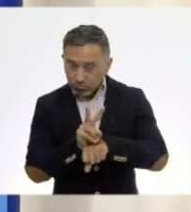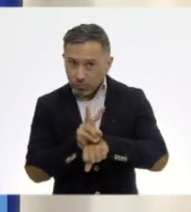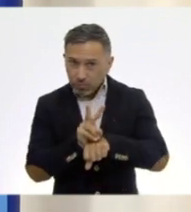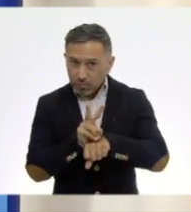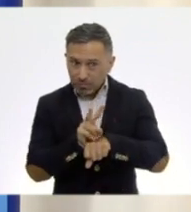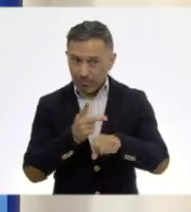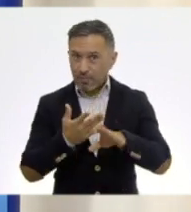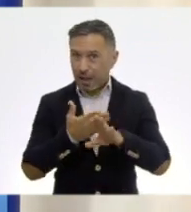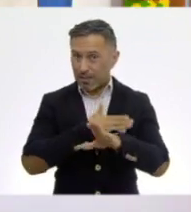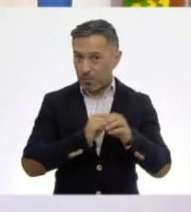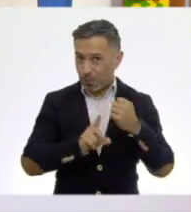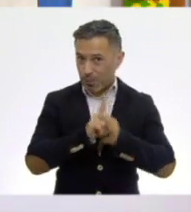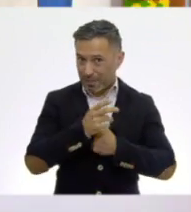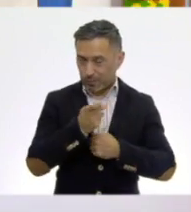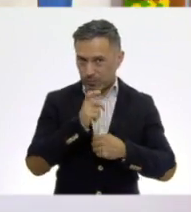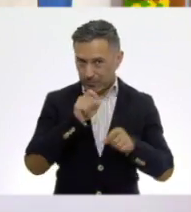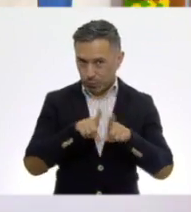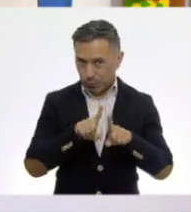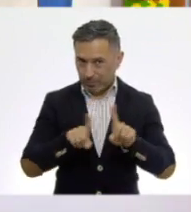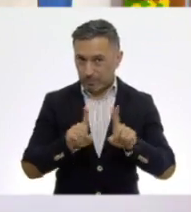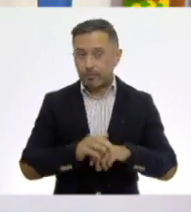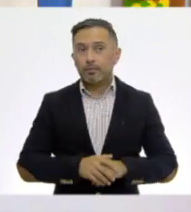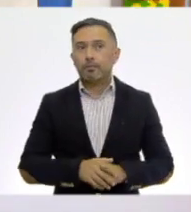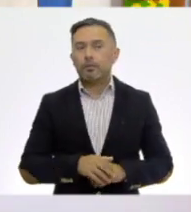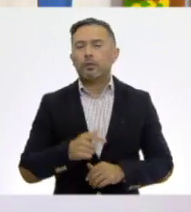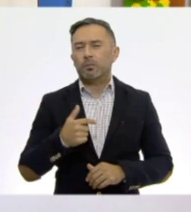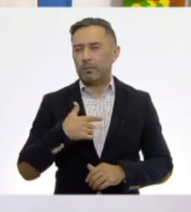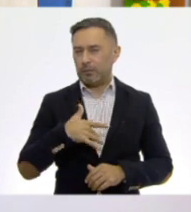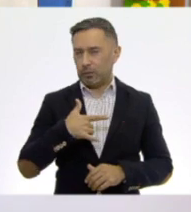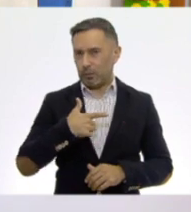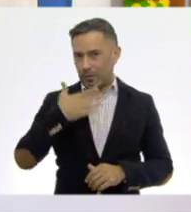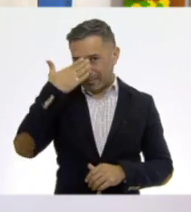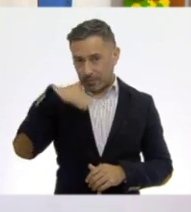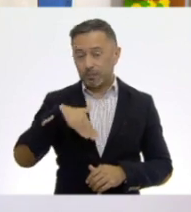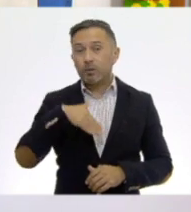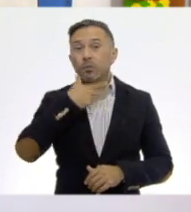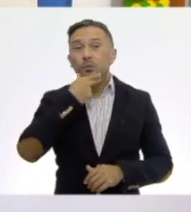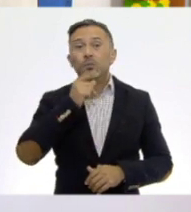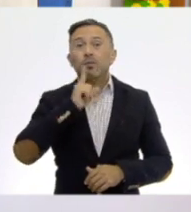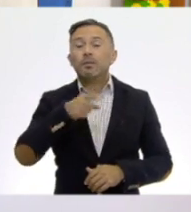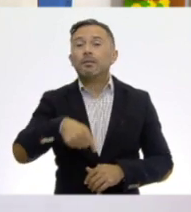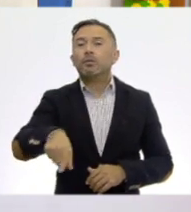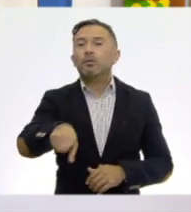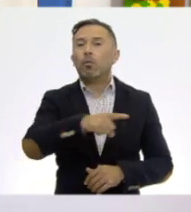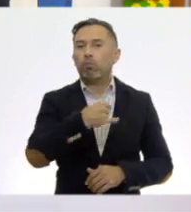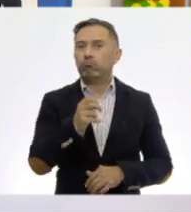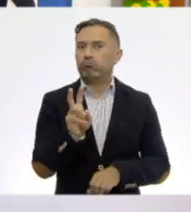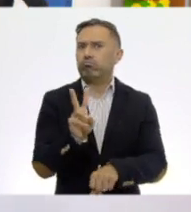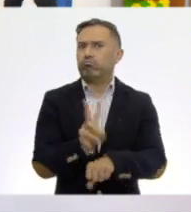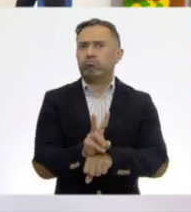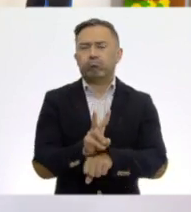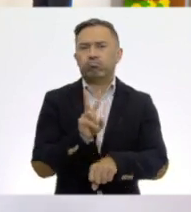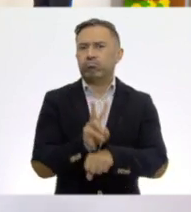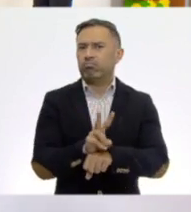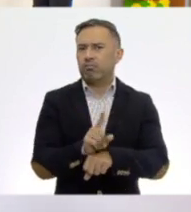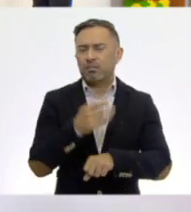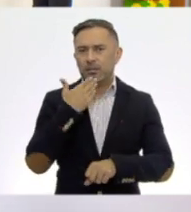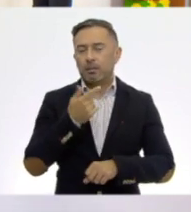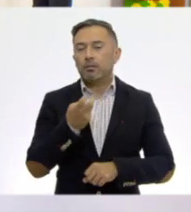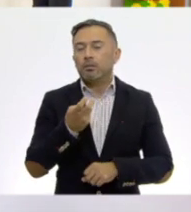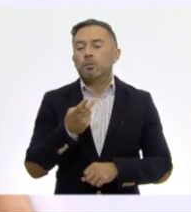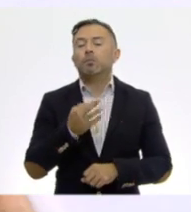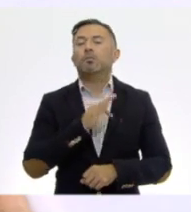pasó a Oscar. Pero yo sé que ellas y ellos están sumamente pendientes y por eso es que